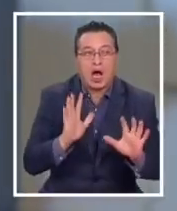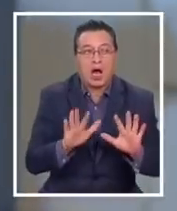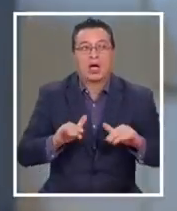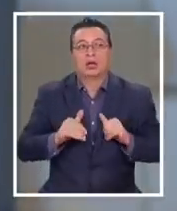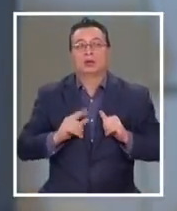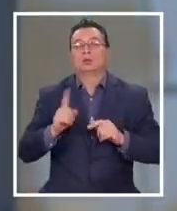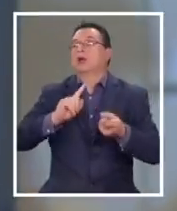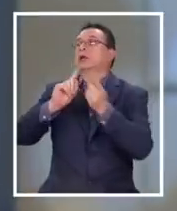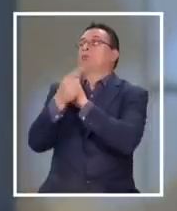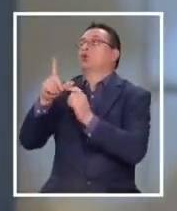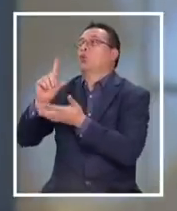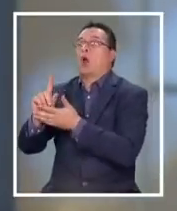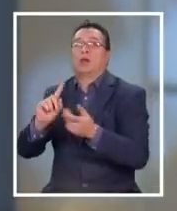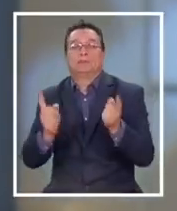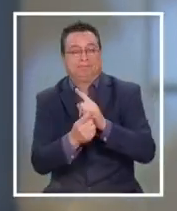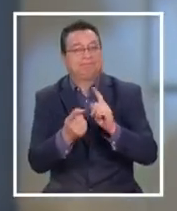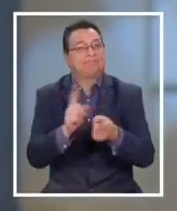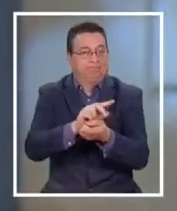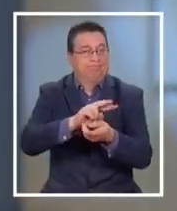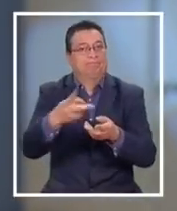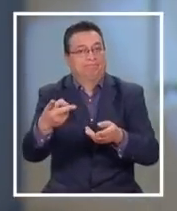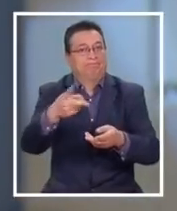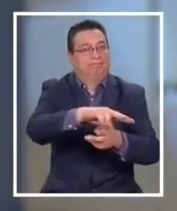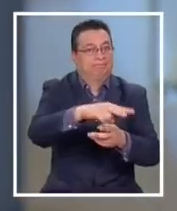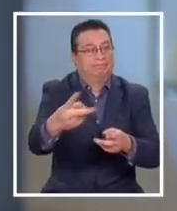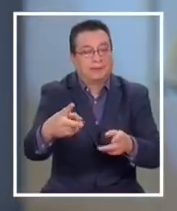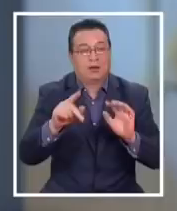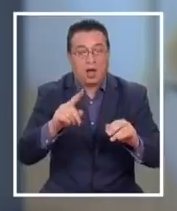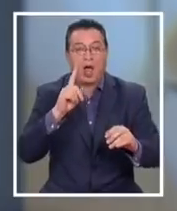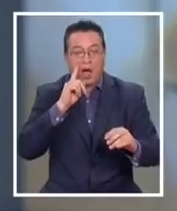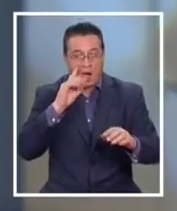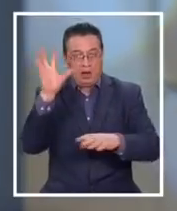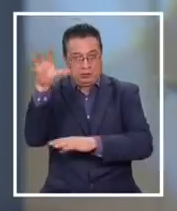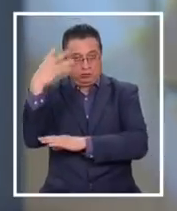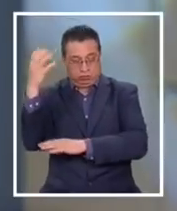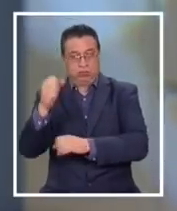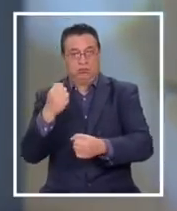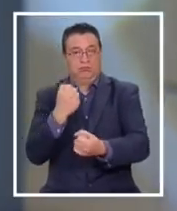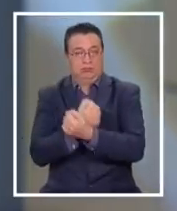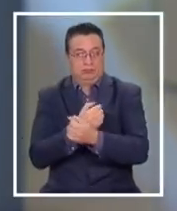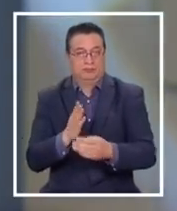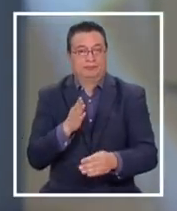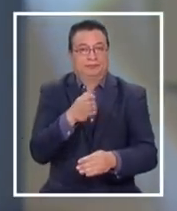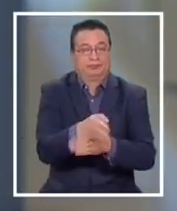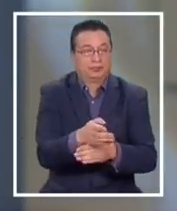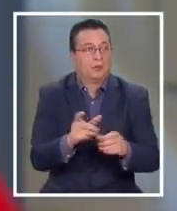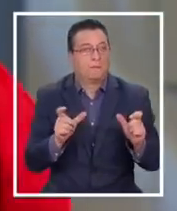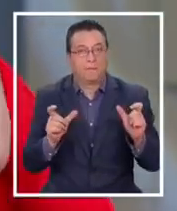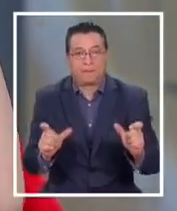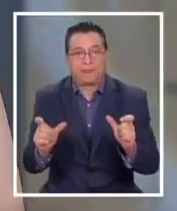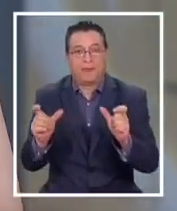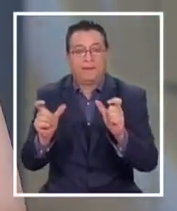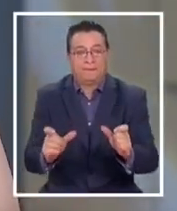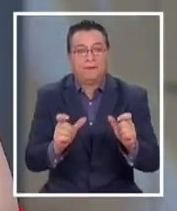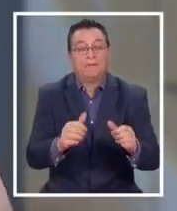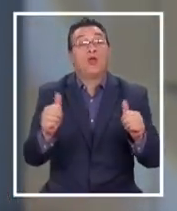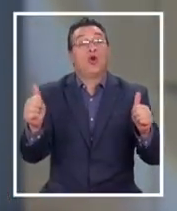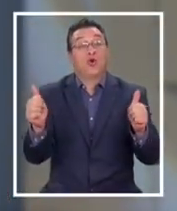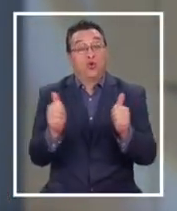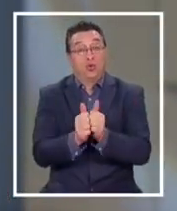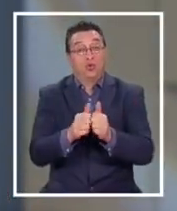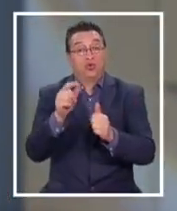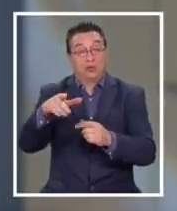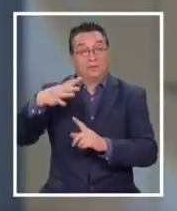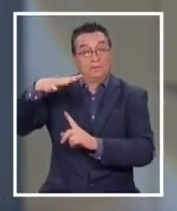dan cuenta y se cambian de lugar. En esos lugares vamos a tener patrullas, que este es el plan 5 de Carabineros, patrullas de Carabineros, con